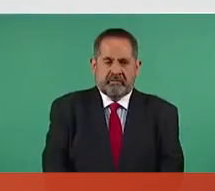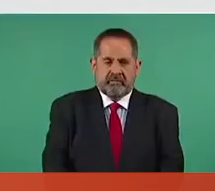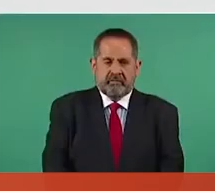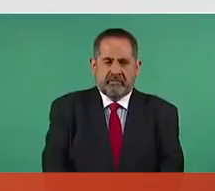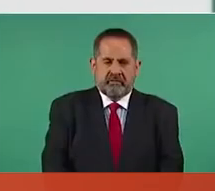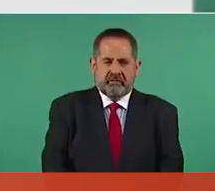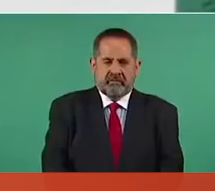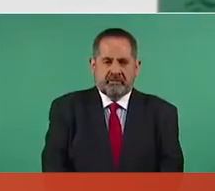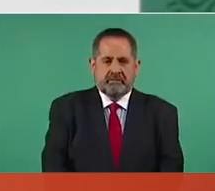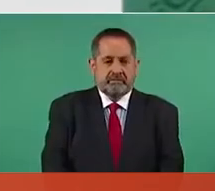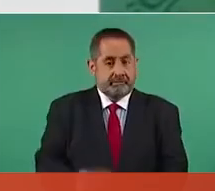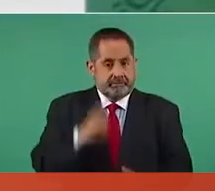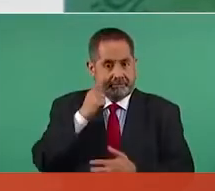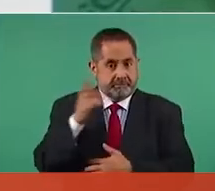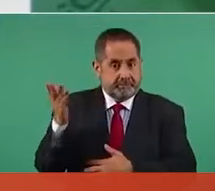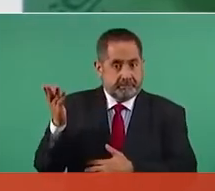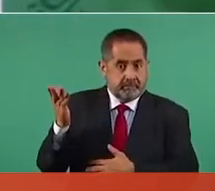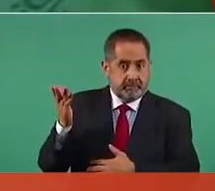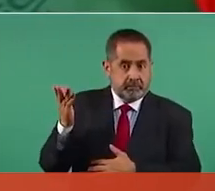¿Y cómo se va?